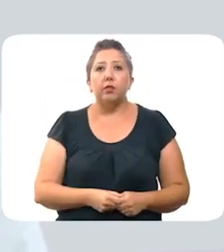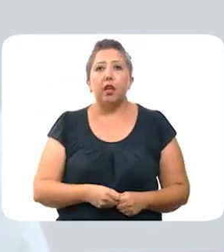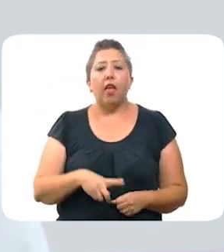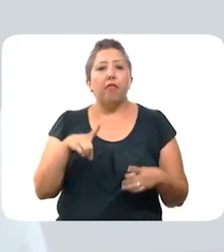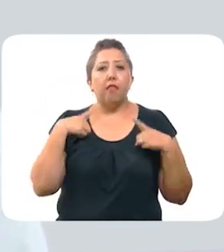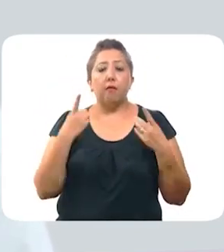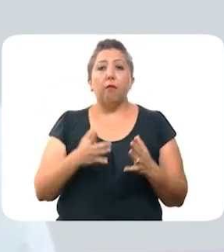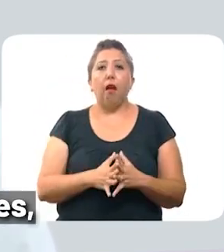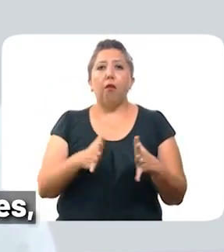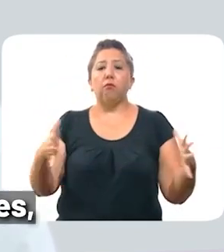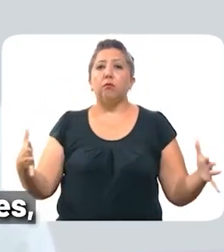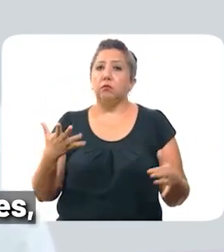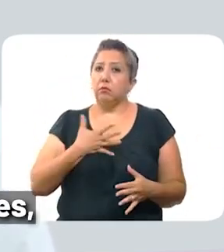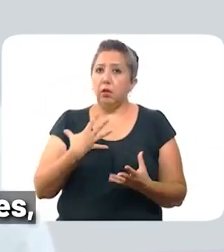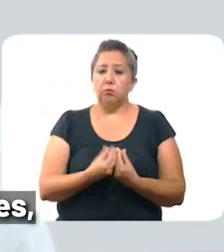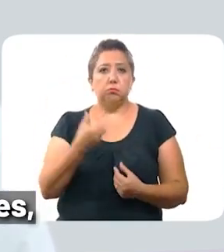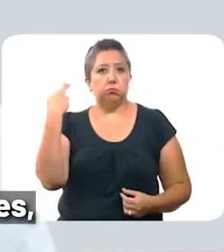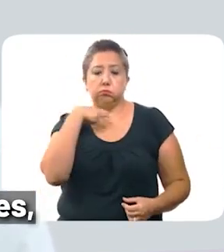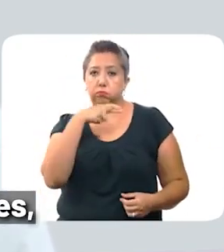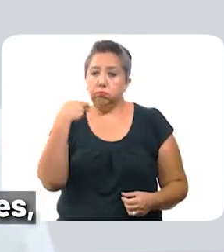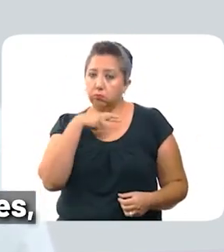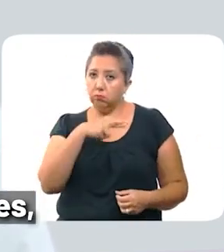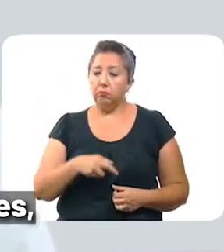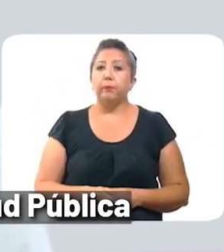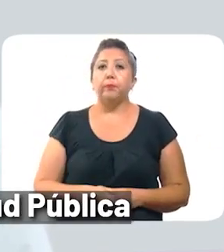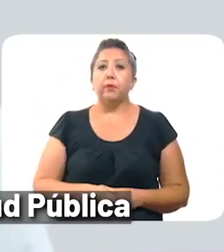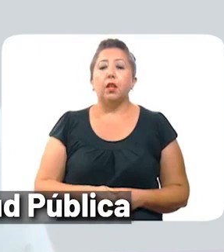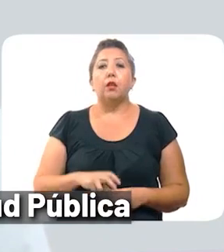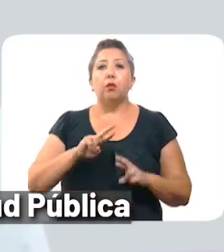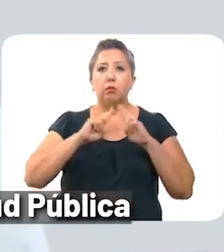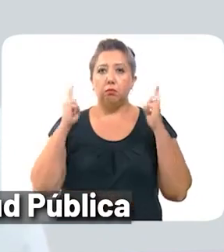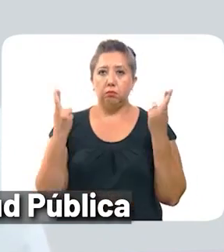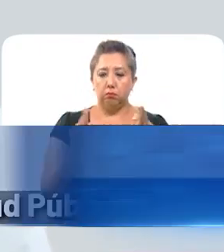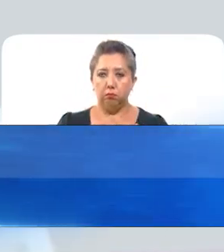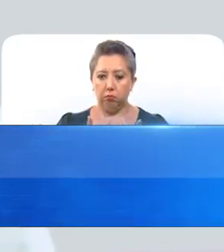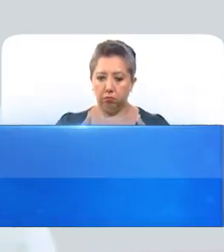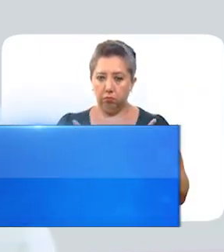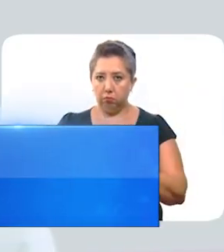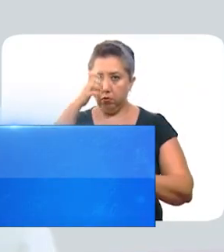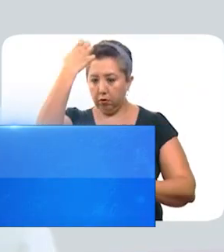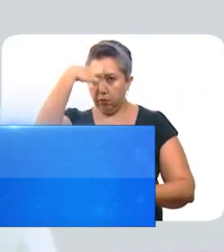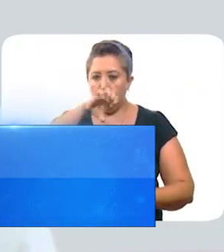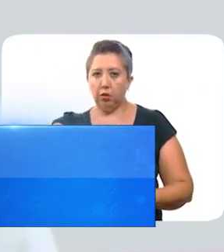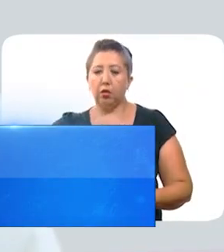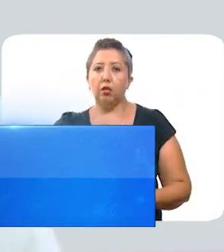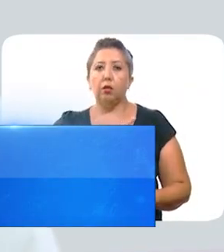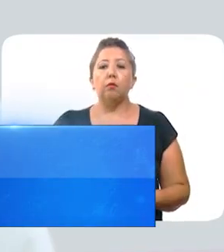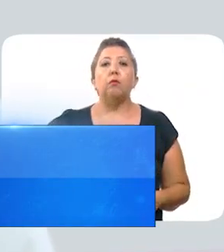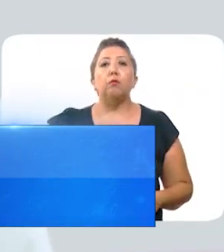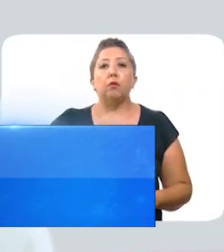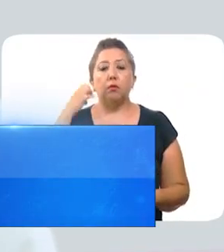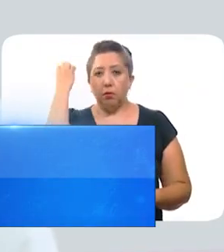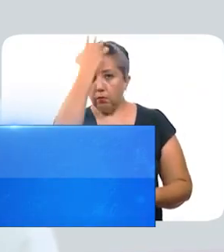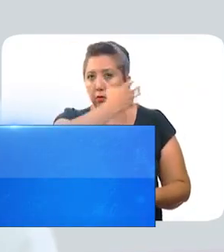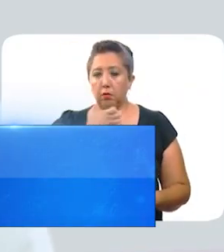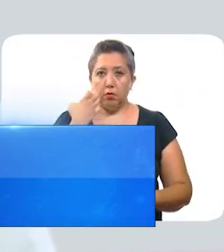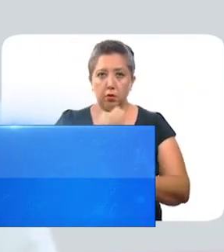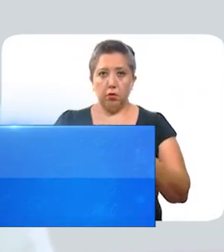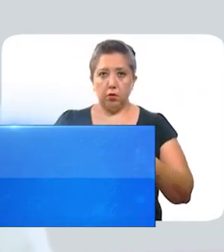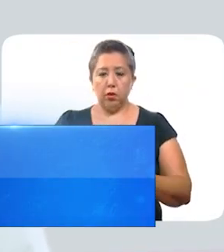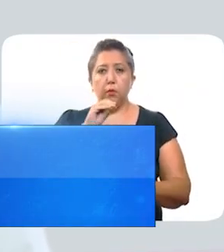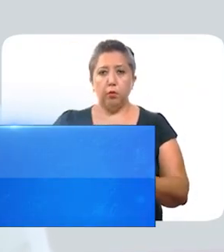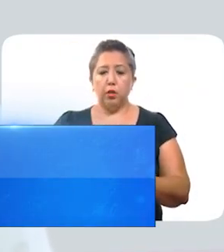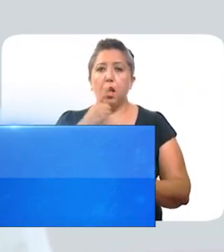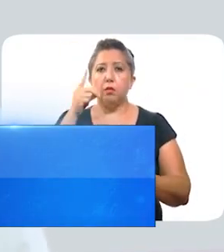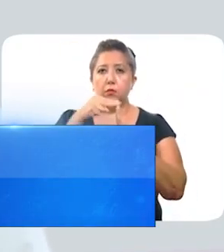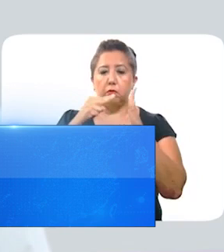y dado el incremento abrupto que hemos tenido en nuestros indicadores, nos reunimos con el Comité de Expertos de Salud Pública para evaluar la situación y poner